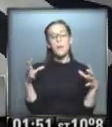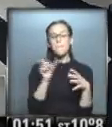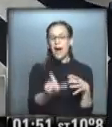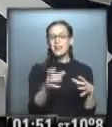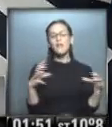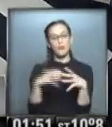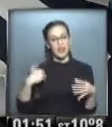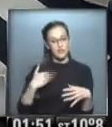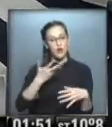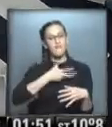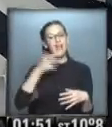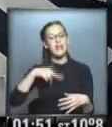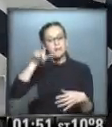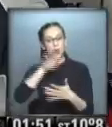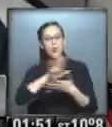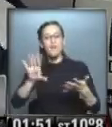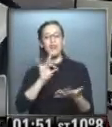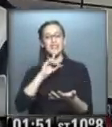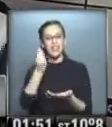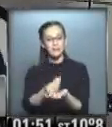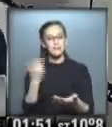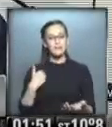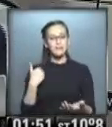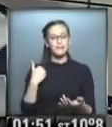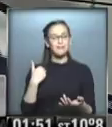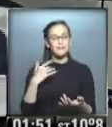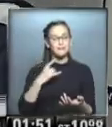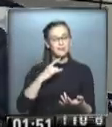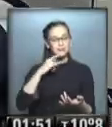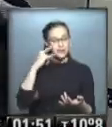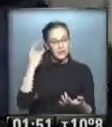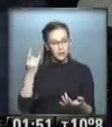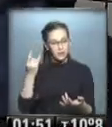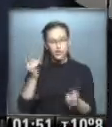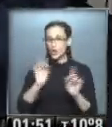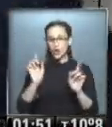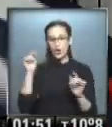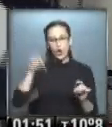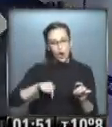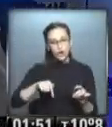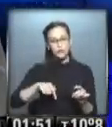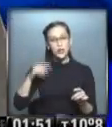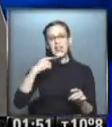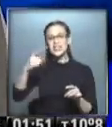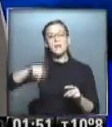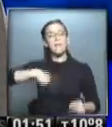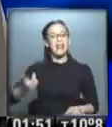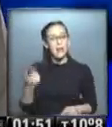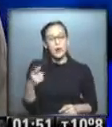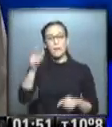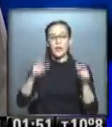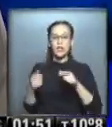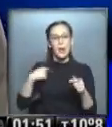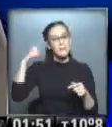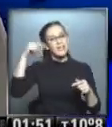Omar De Felipe entonces, nuevo entrenador de Independiente y mañana será, perdón, hoy, ¿no? Porque estamos diciendo mañana, pero para aquellos que